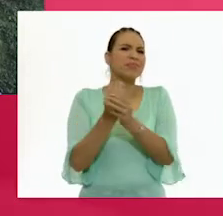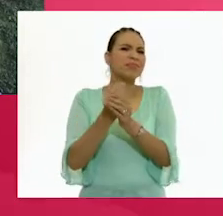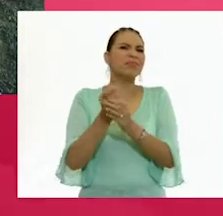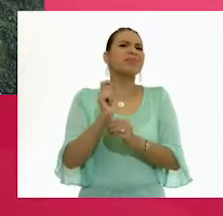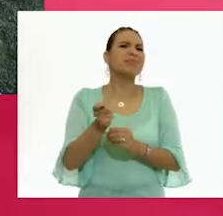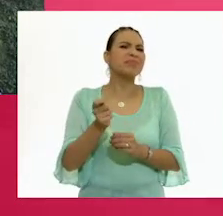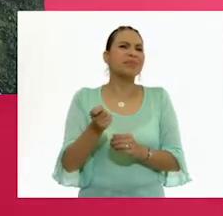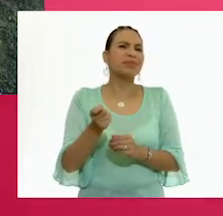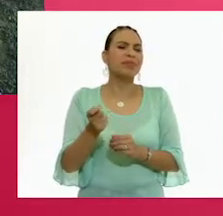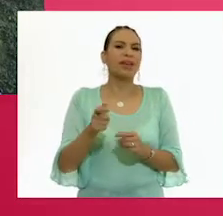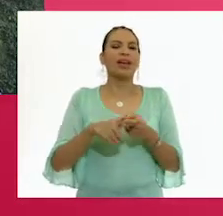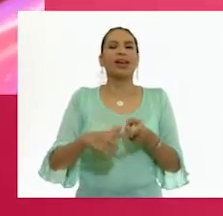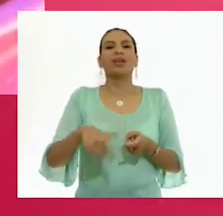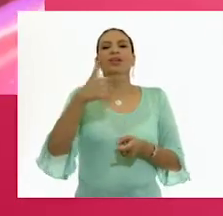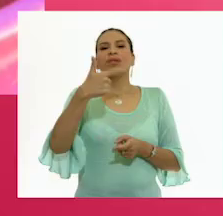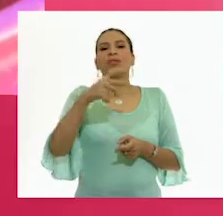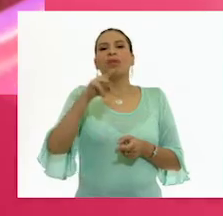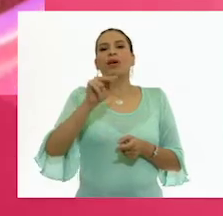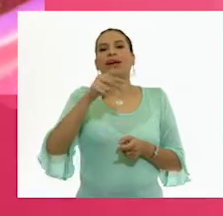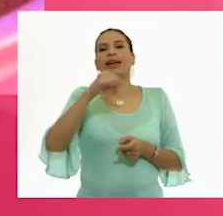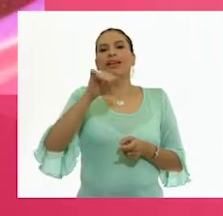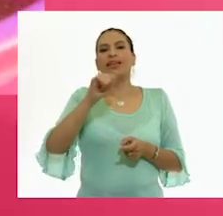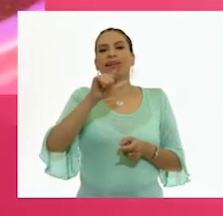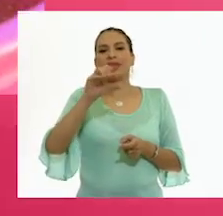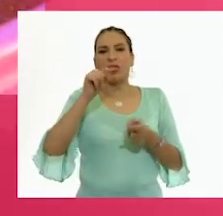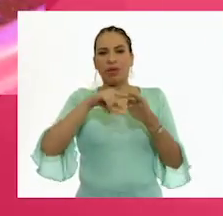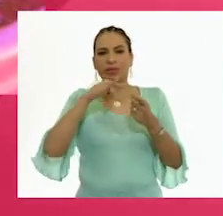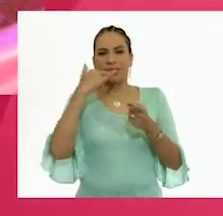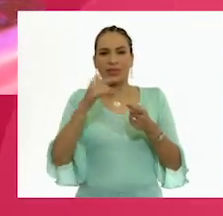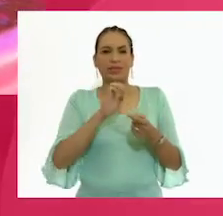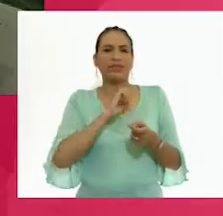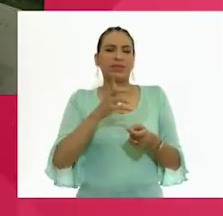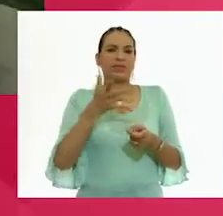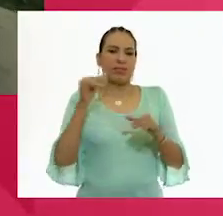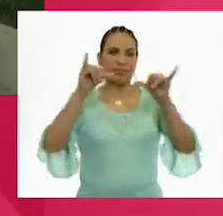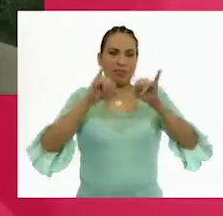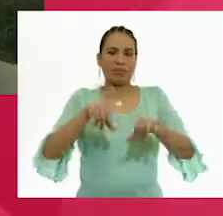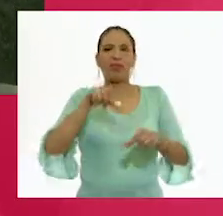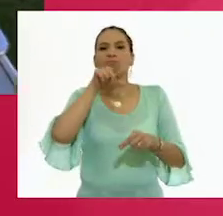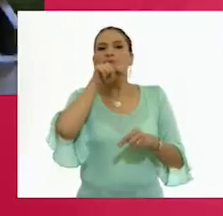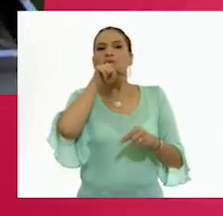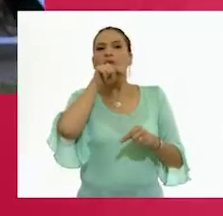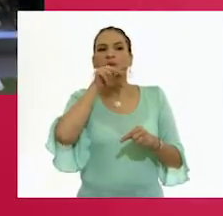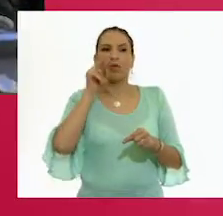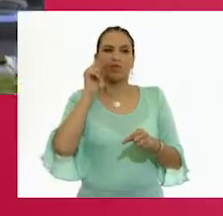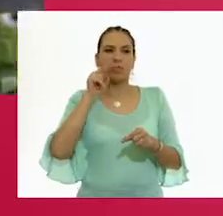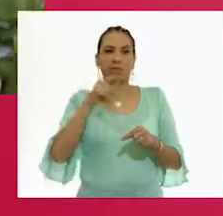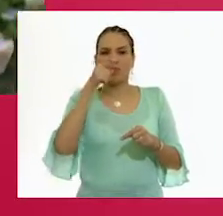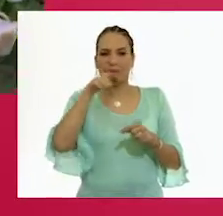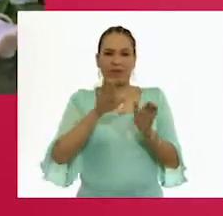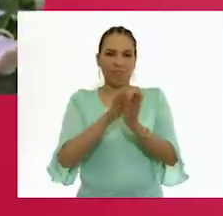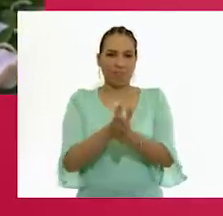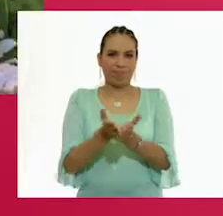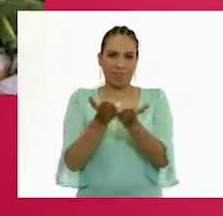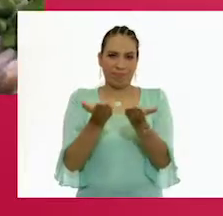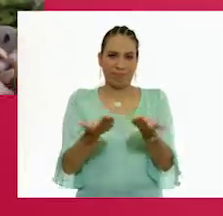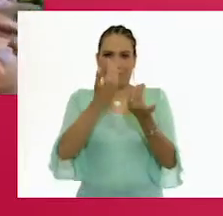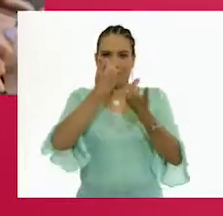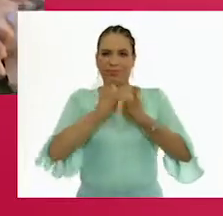Es guajillo y la especialidad de la casa. Tiene que ir el pollo de esta manera abierto a la